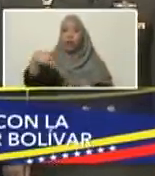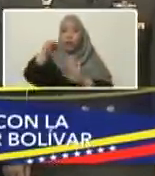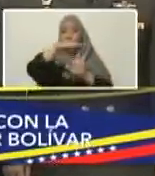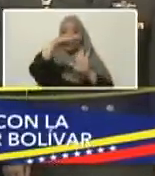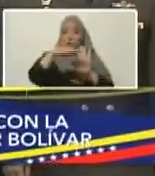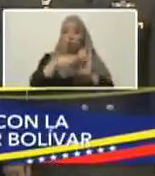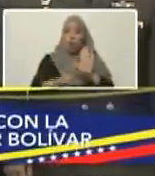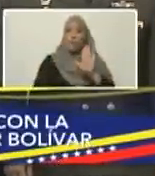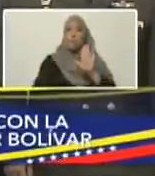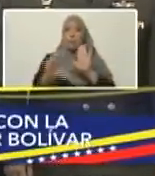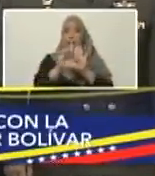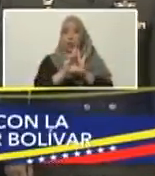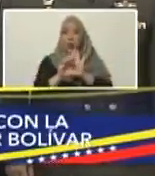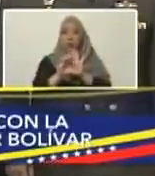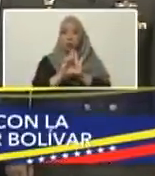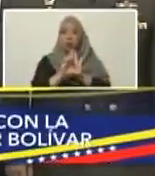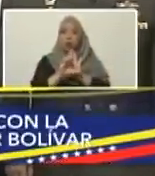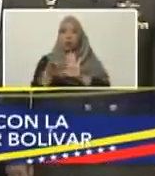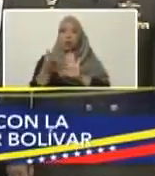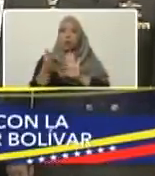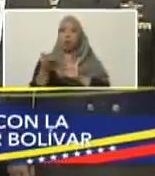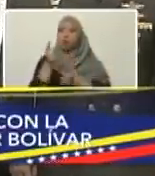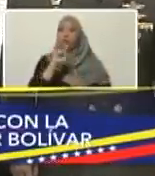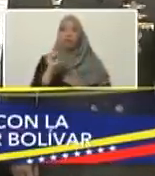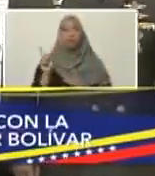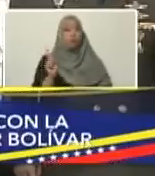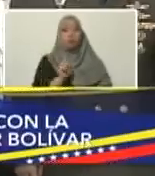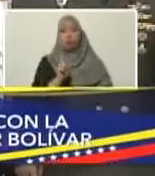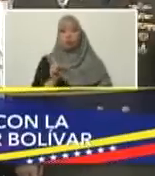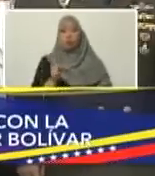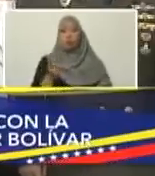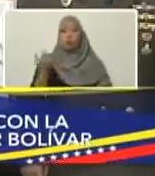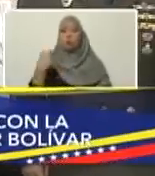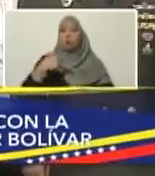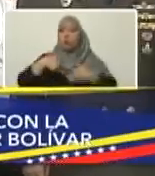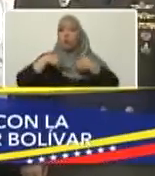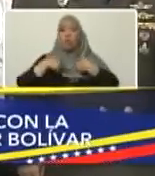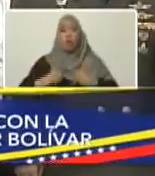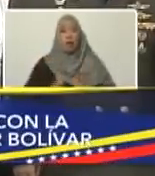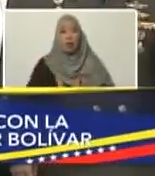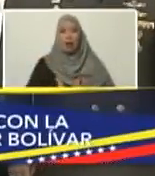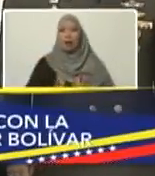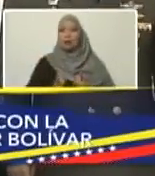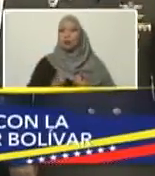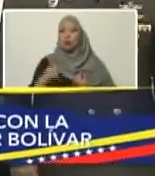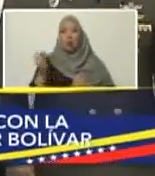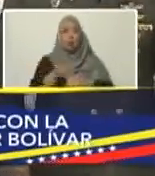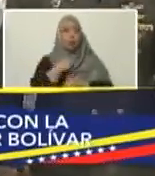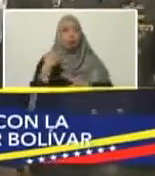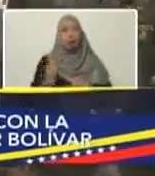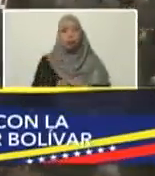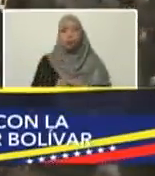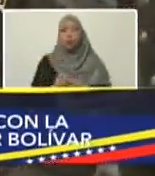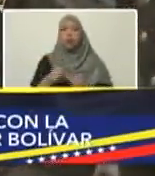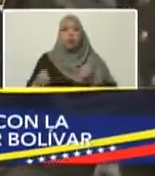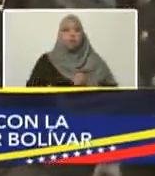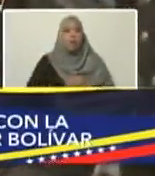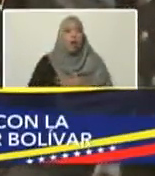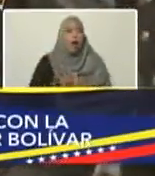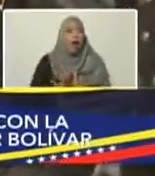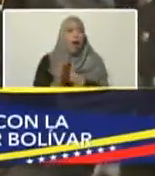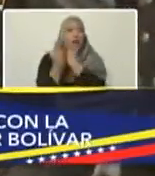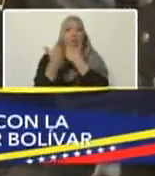militares, y no dar brazo, descanso a sus brazos, ni reposo a sus